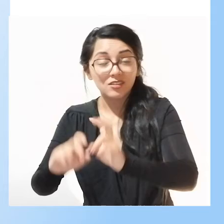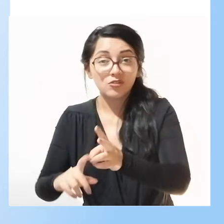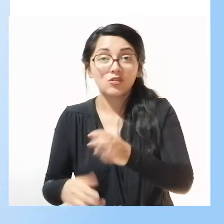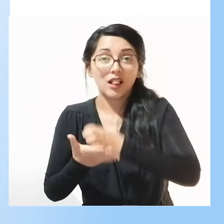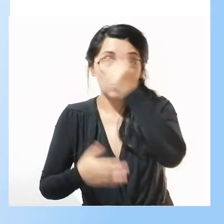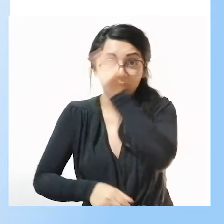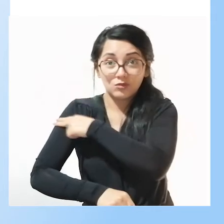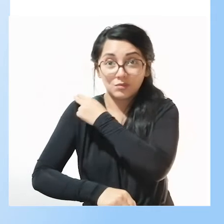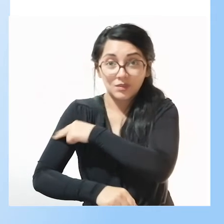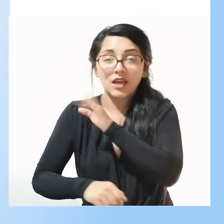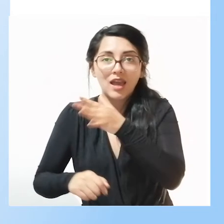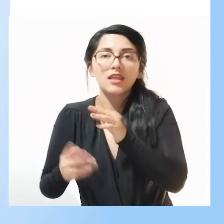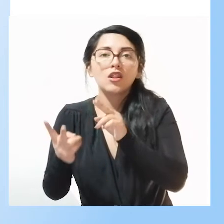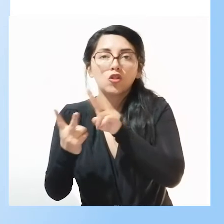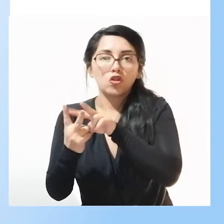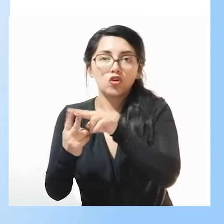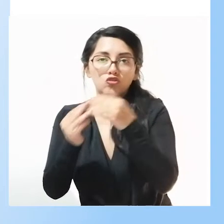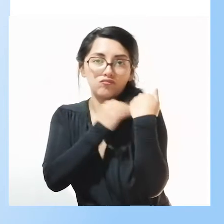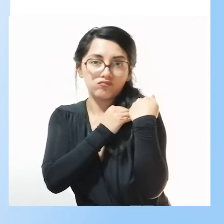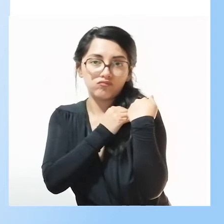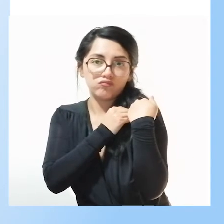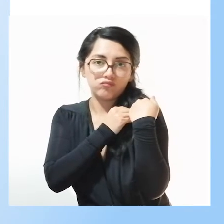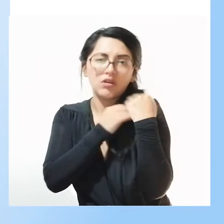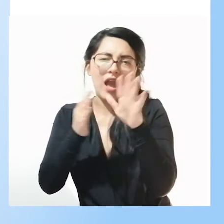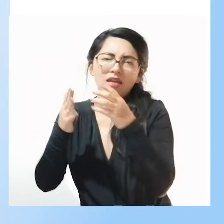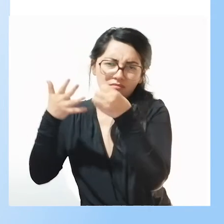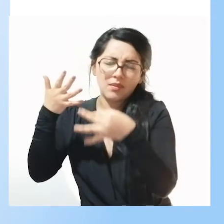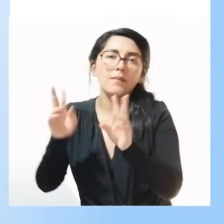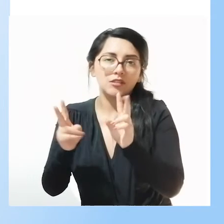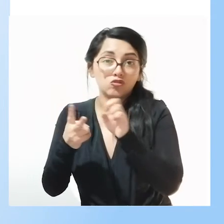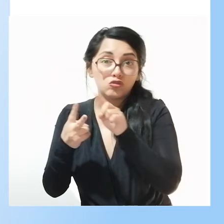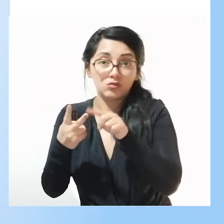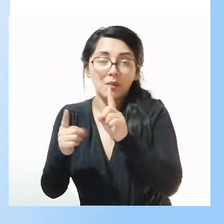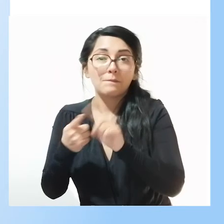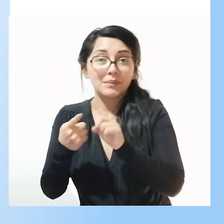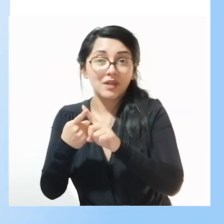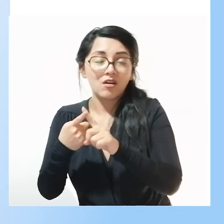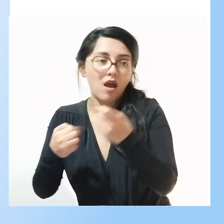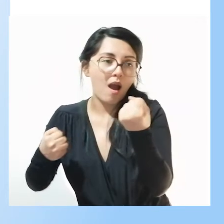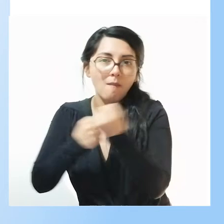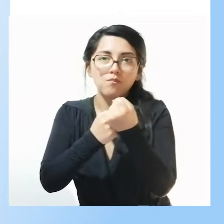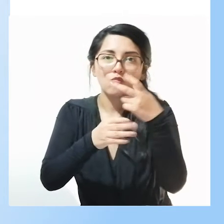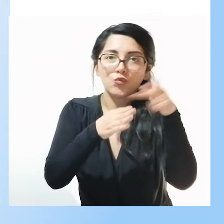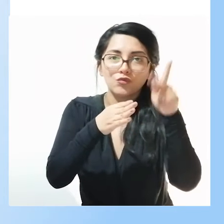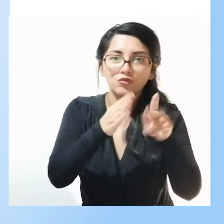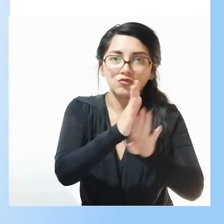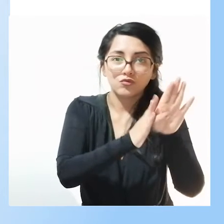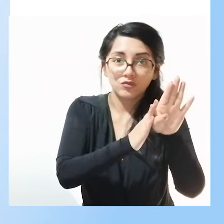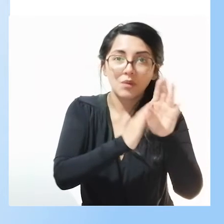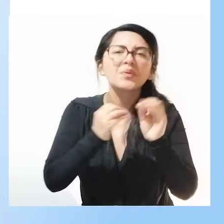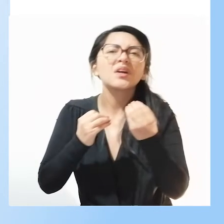hospitalaria tiene 2 funciones, entre otras. Contribuir al desarrollo profesional porque le ofrece